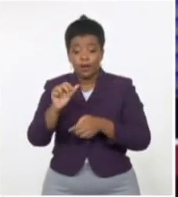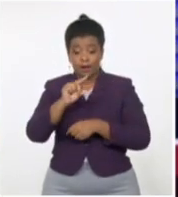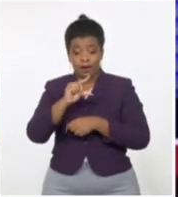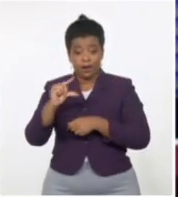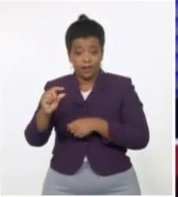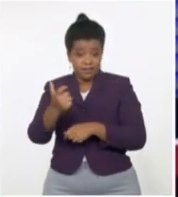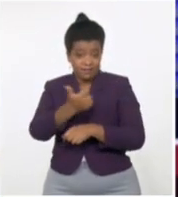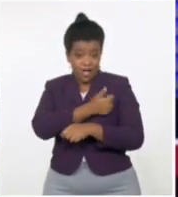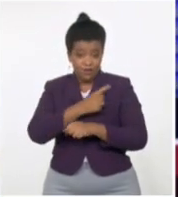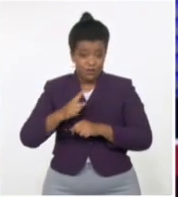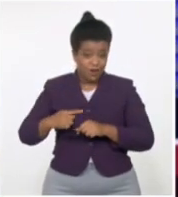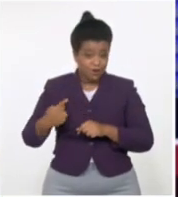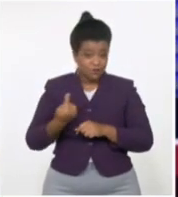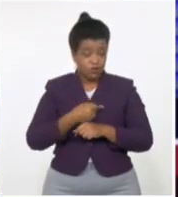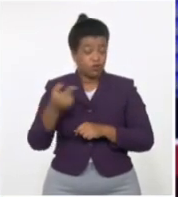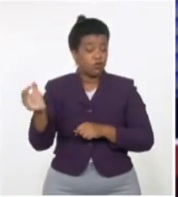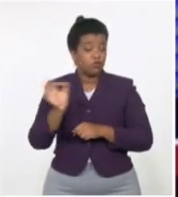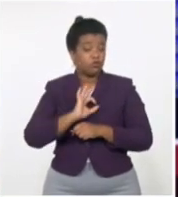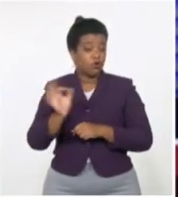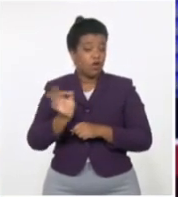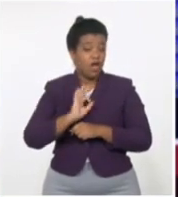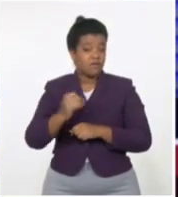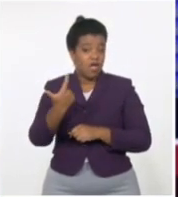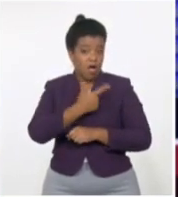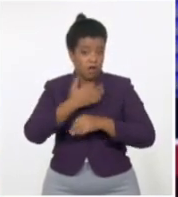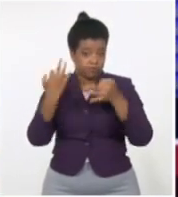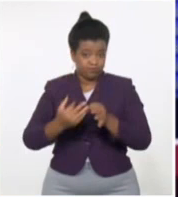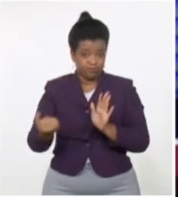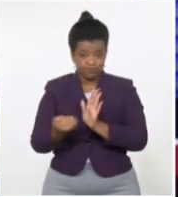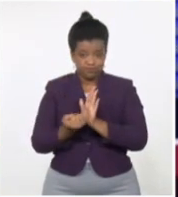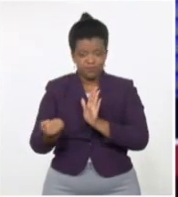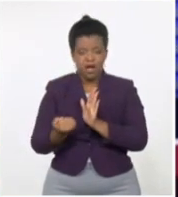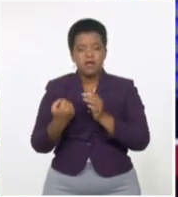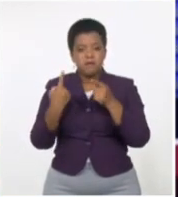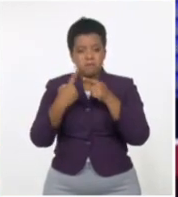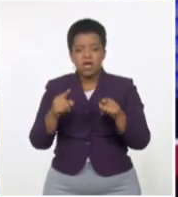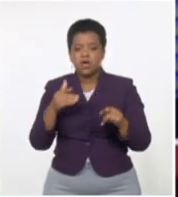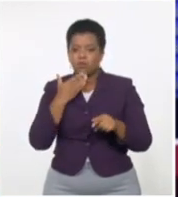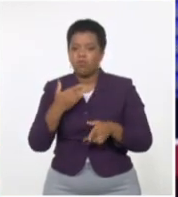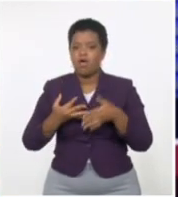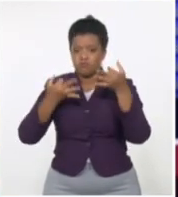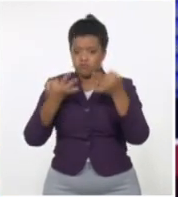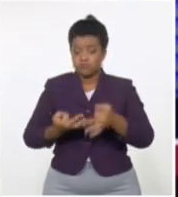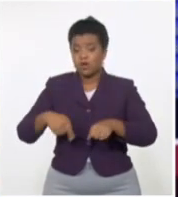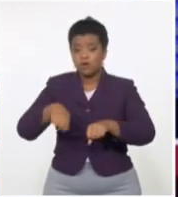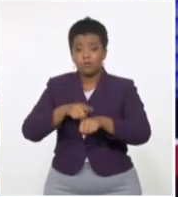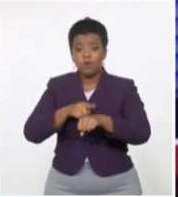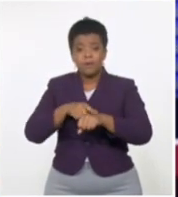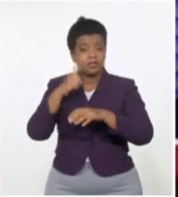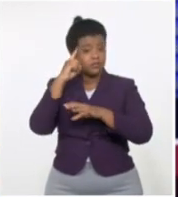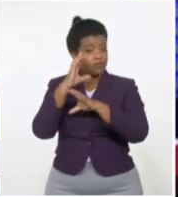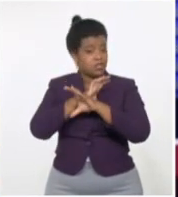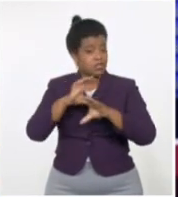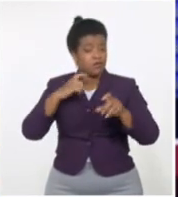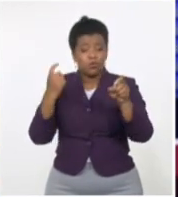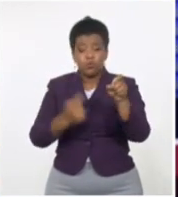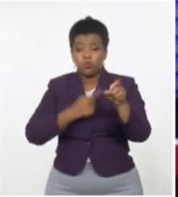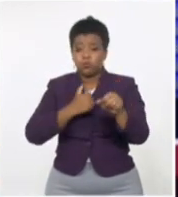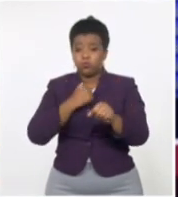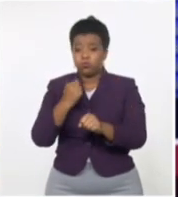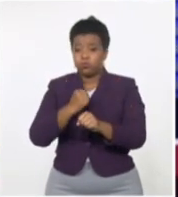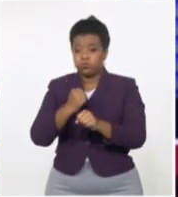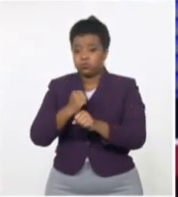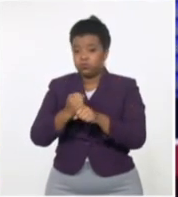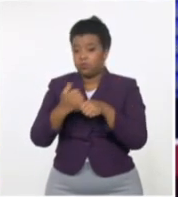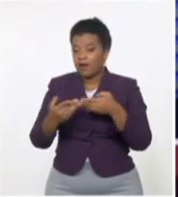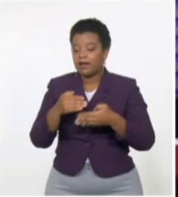nuestros candidatos vacunales, todavía no podemos hablar de vacunas, son seguros y en estos momentos nuestros científicos batallan también porque